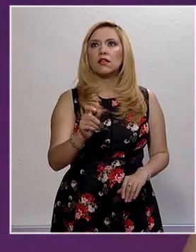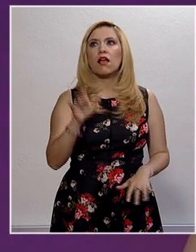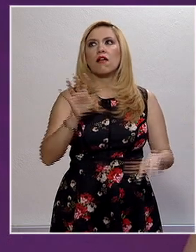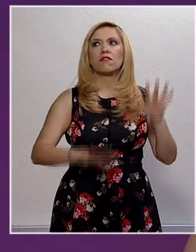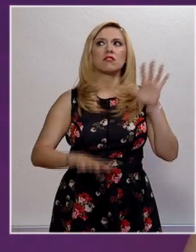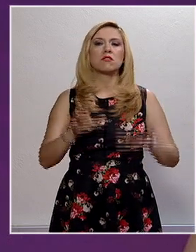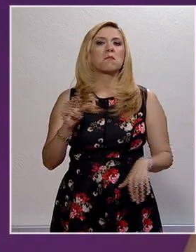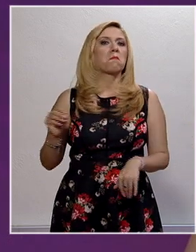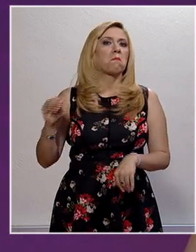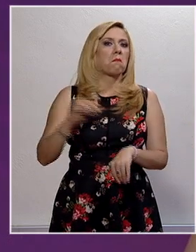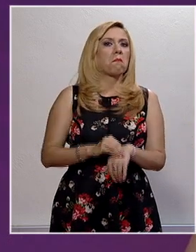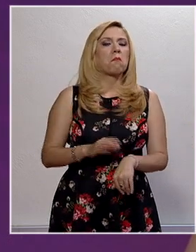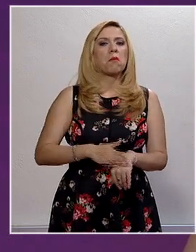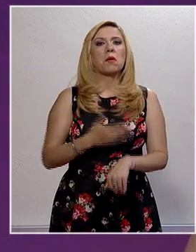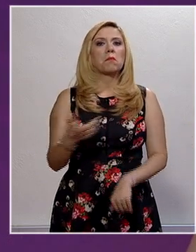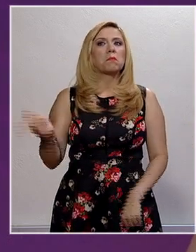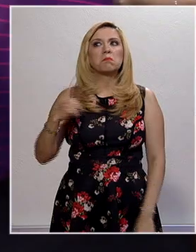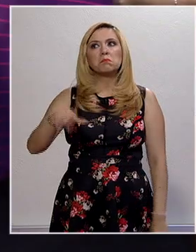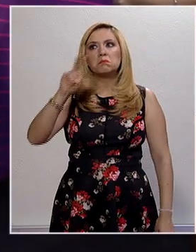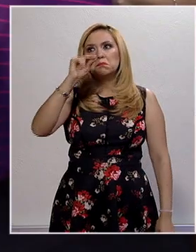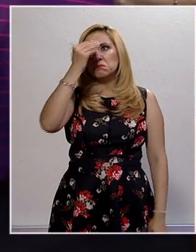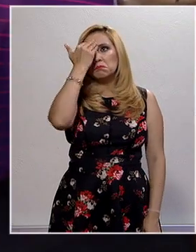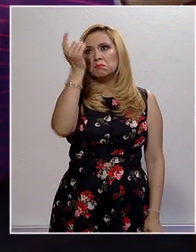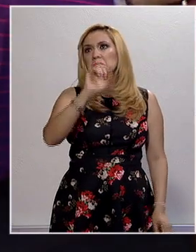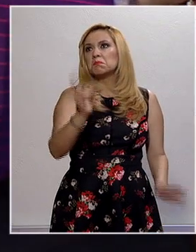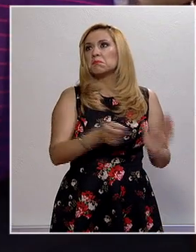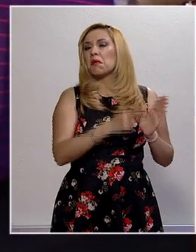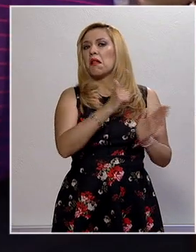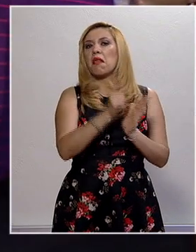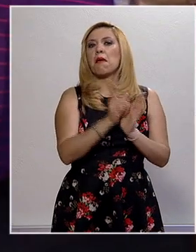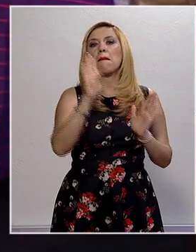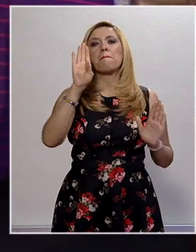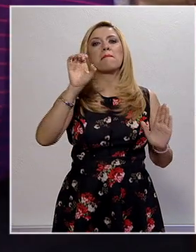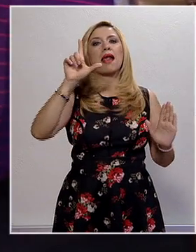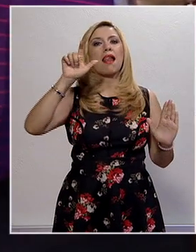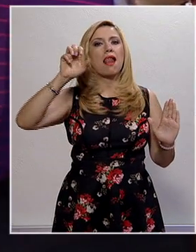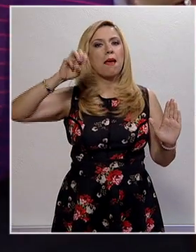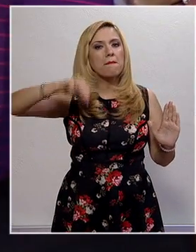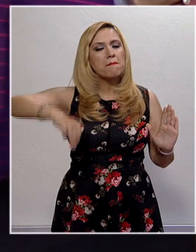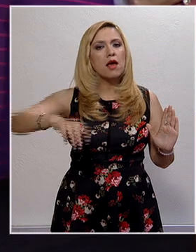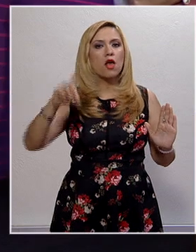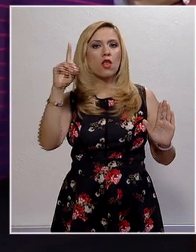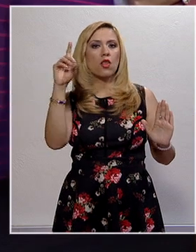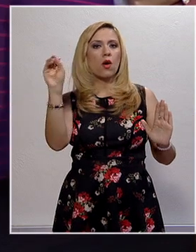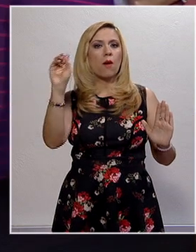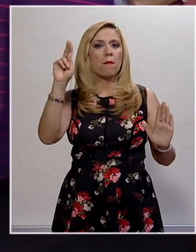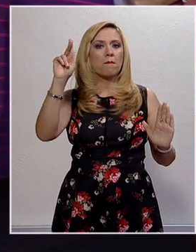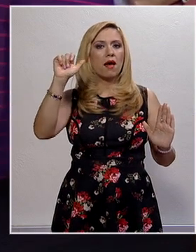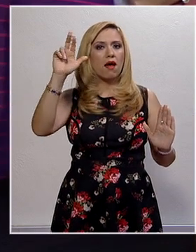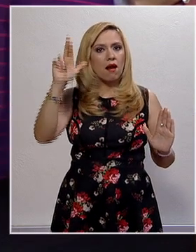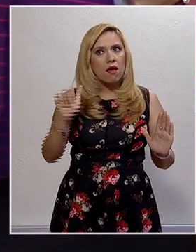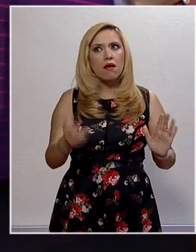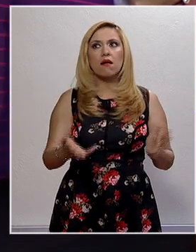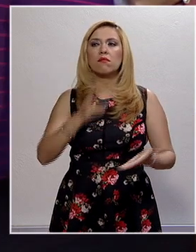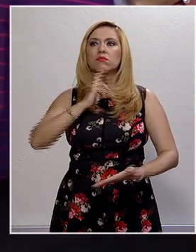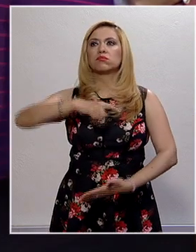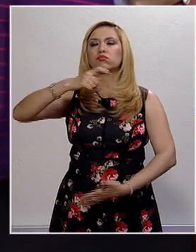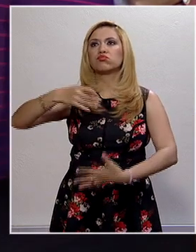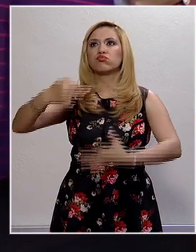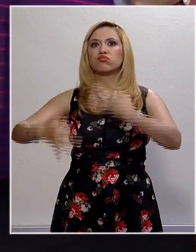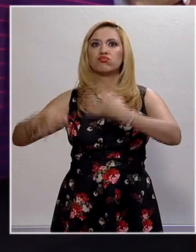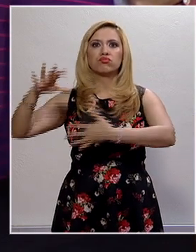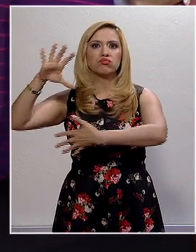aplican porque simplemente ni se conoce la Convención Belém do Pará o no se conocen las sentencias de la Corte Interamericana o las sentencias de la Corte